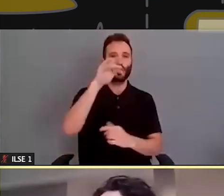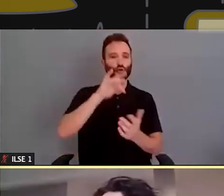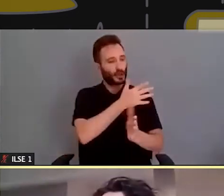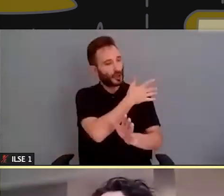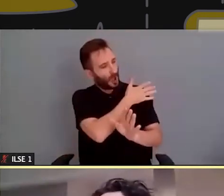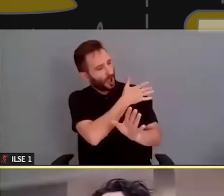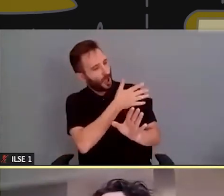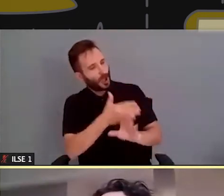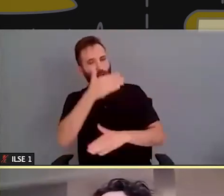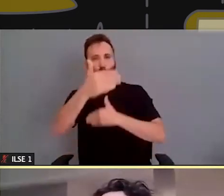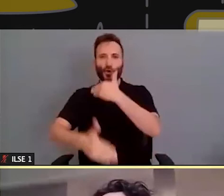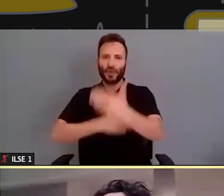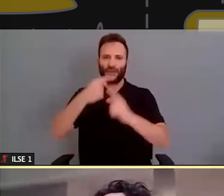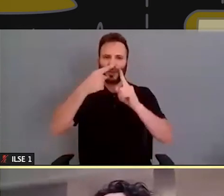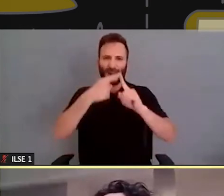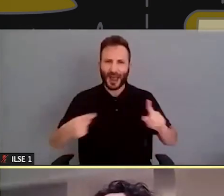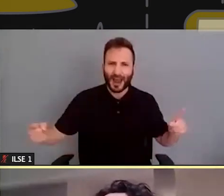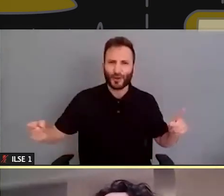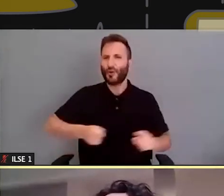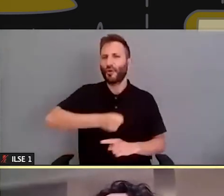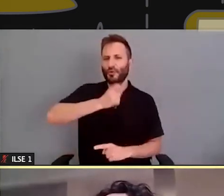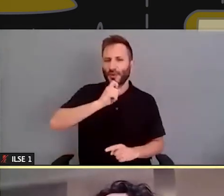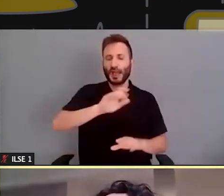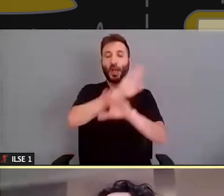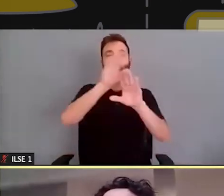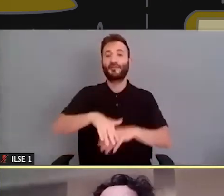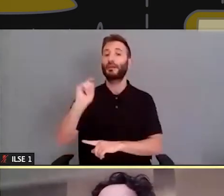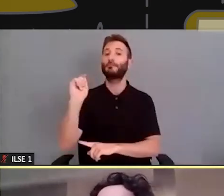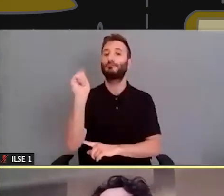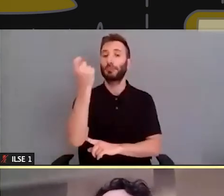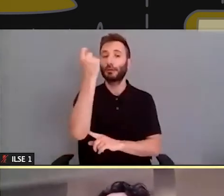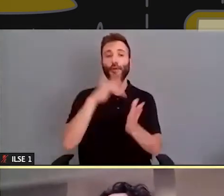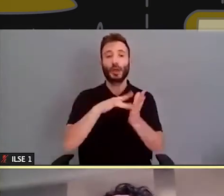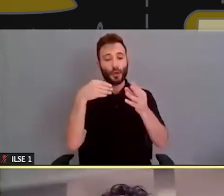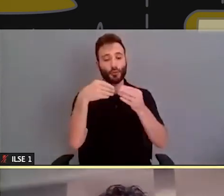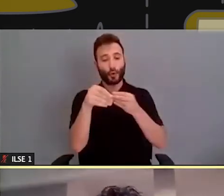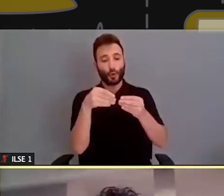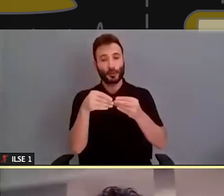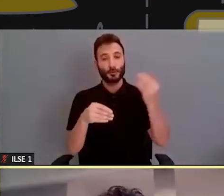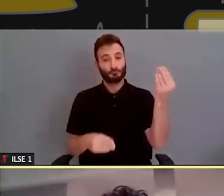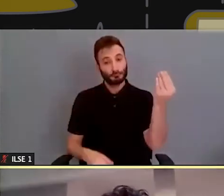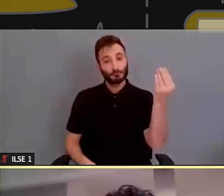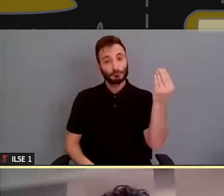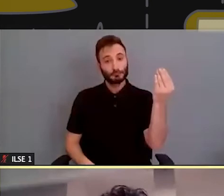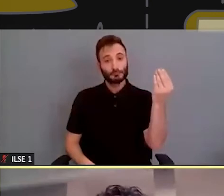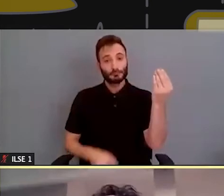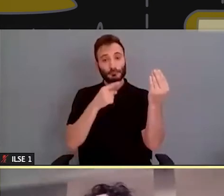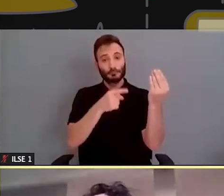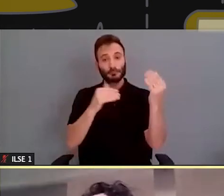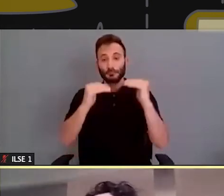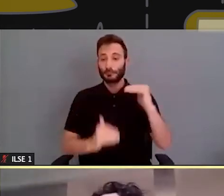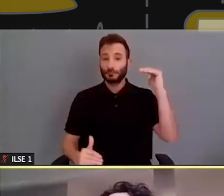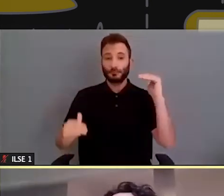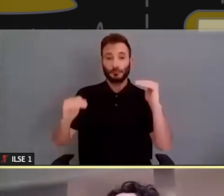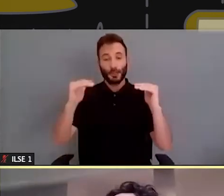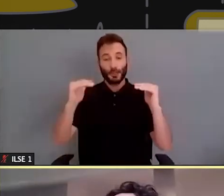que técnicamente ha llegado a su fin. Bueno, pues tenemos un documento que hemos encontrado ese equilibrio entre suficientemente exigente,